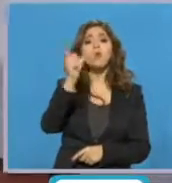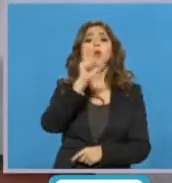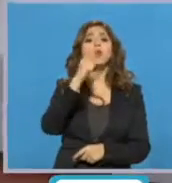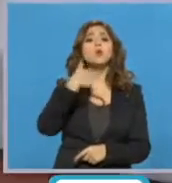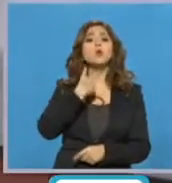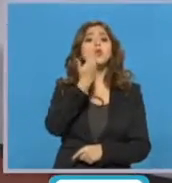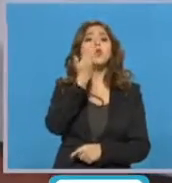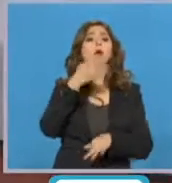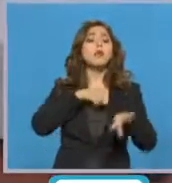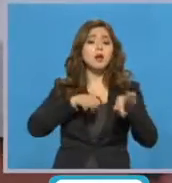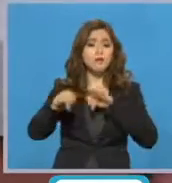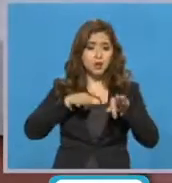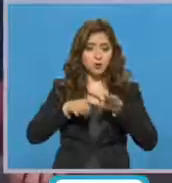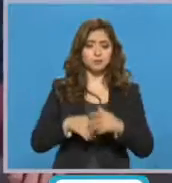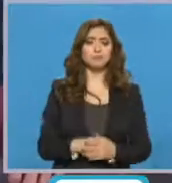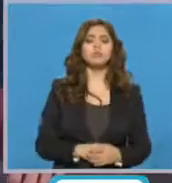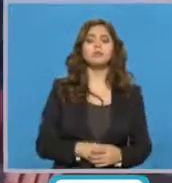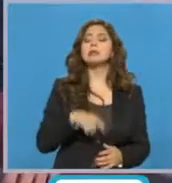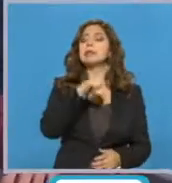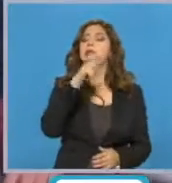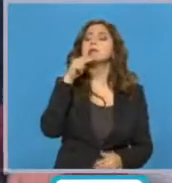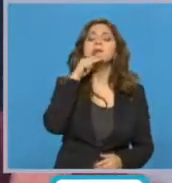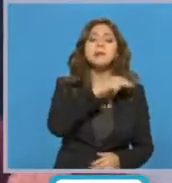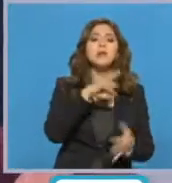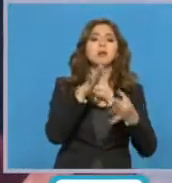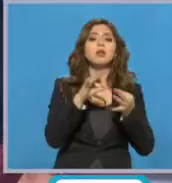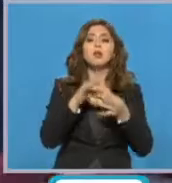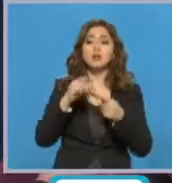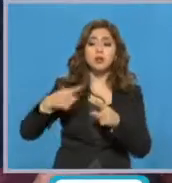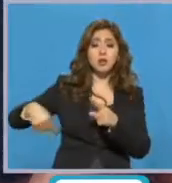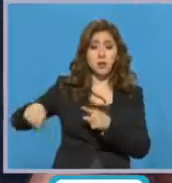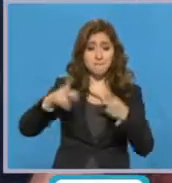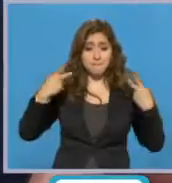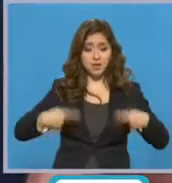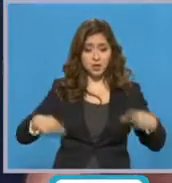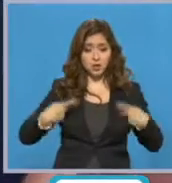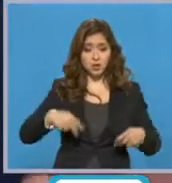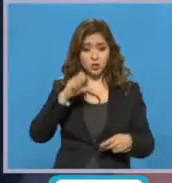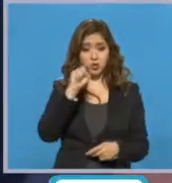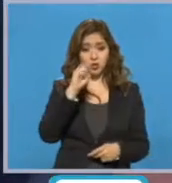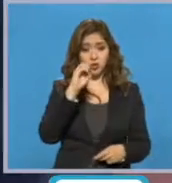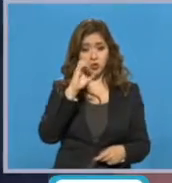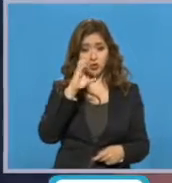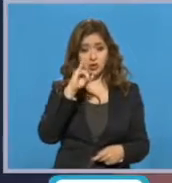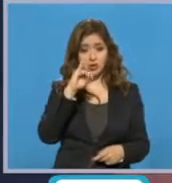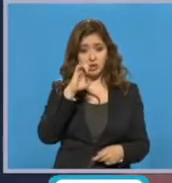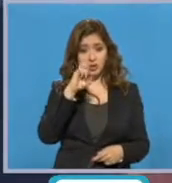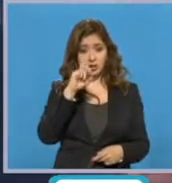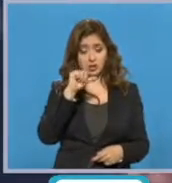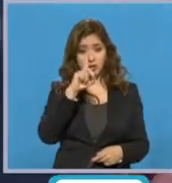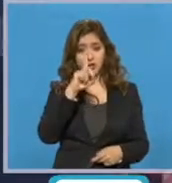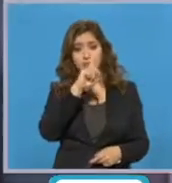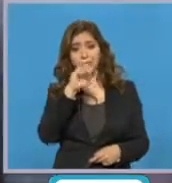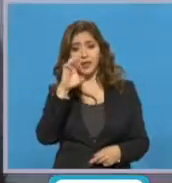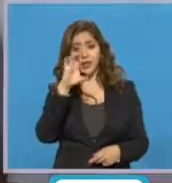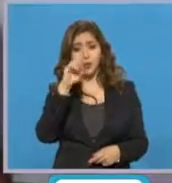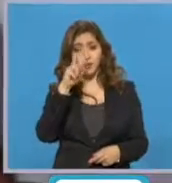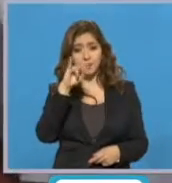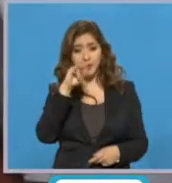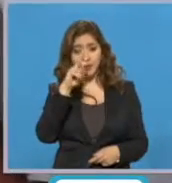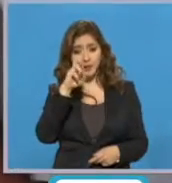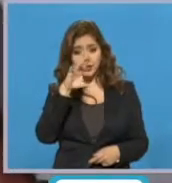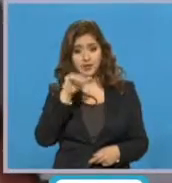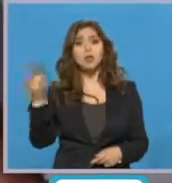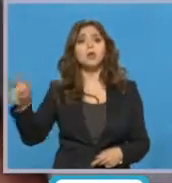estas personas que optan por esta sociedad de convivencia, ¿pueden adoptar? ¿Pueden ¿O no? adoptar? ¿Sí? Pueden adoptar. Bueno, Ya no es nosotros- exclusivo